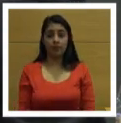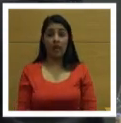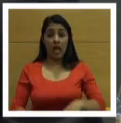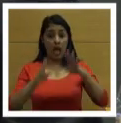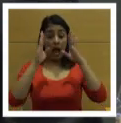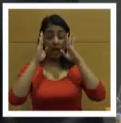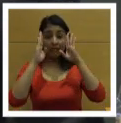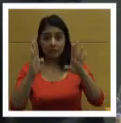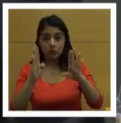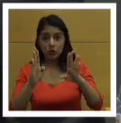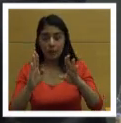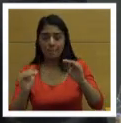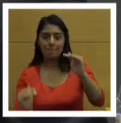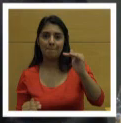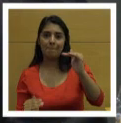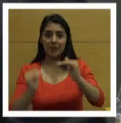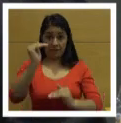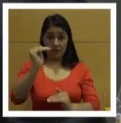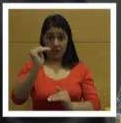Atención preferente.